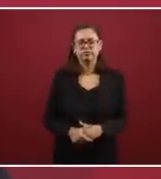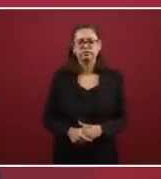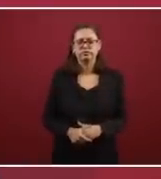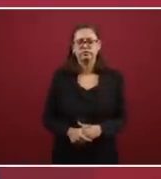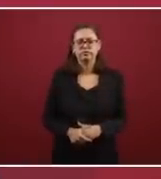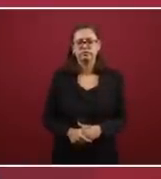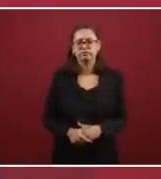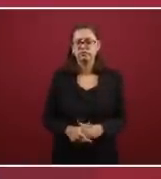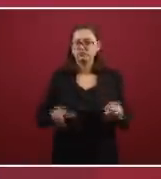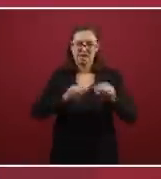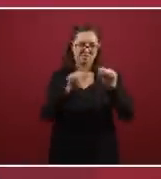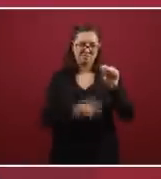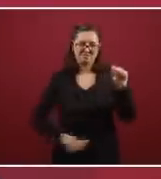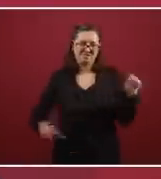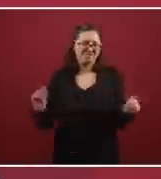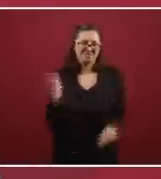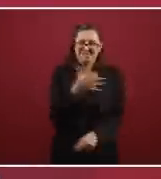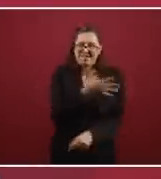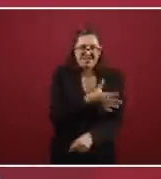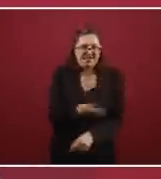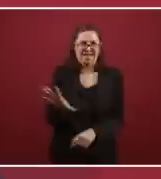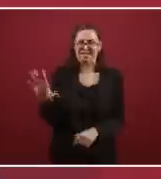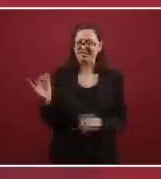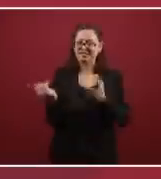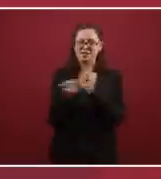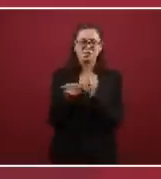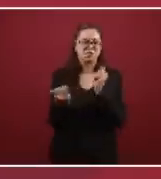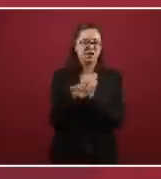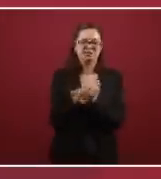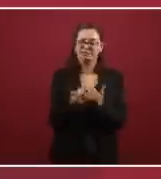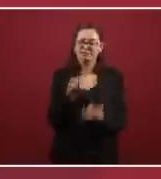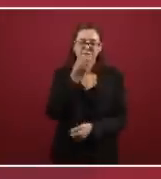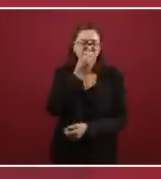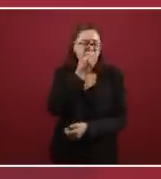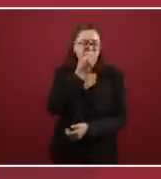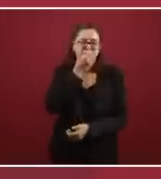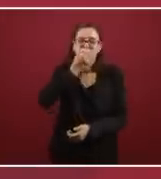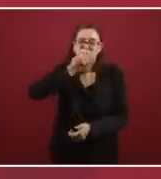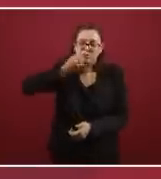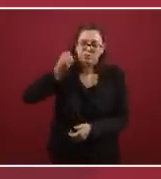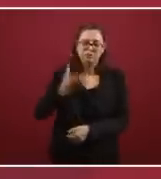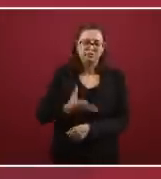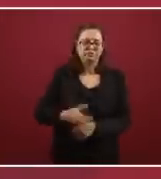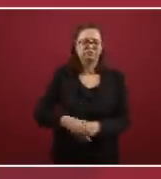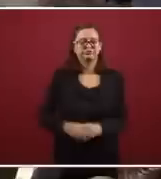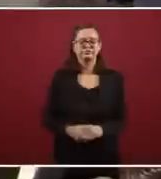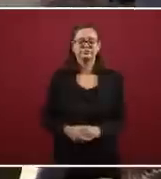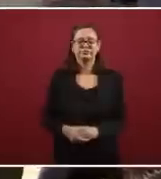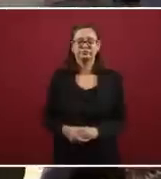como México, es extraordinario el país.